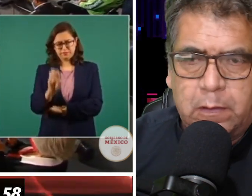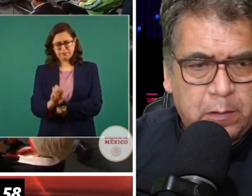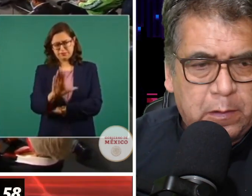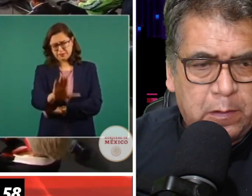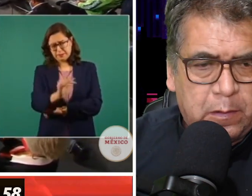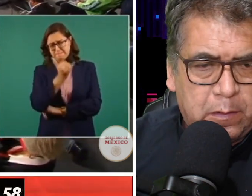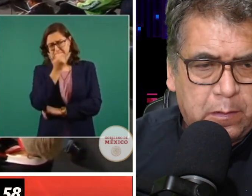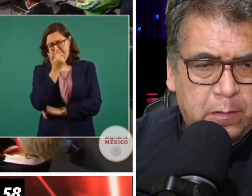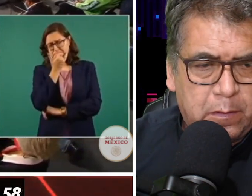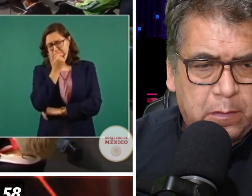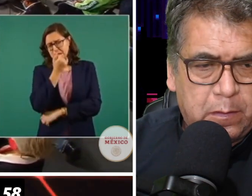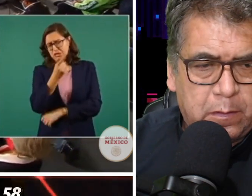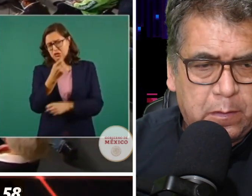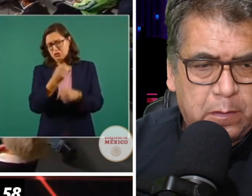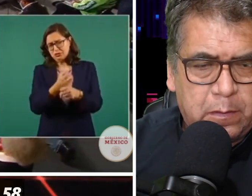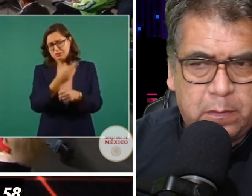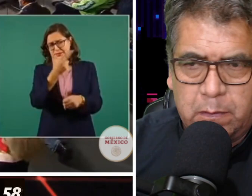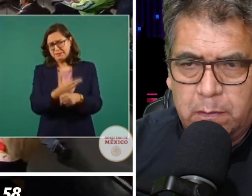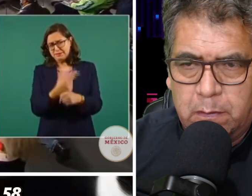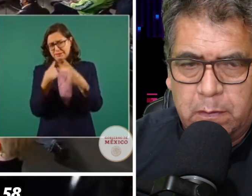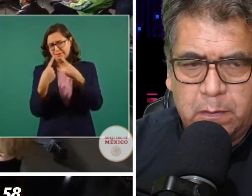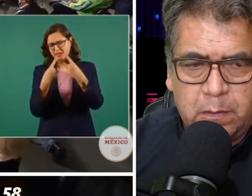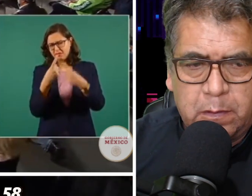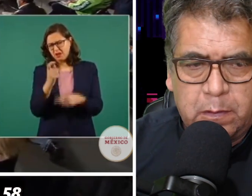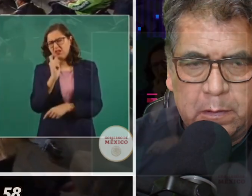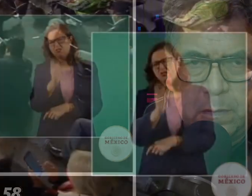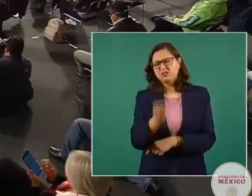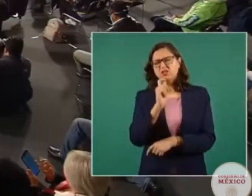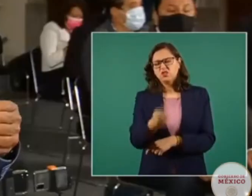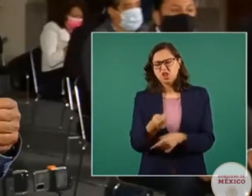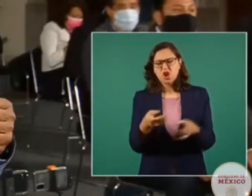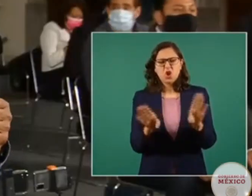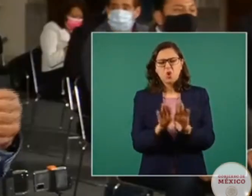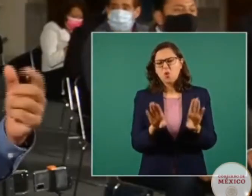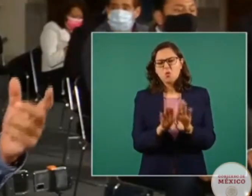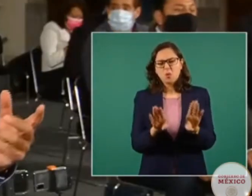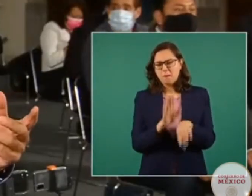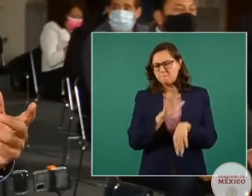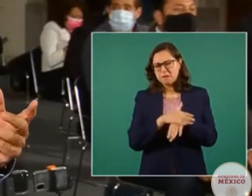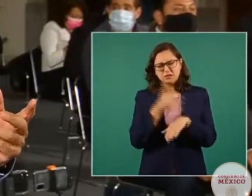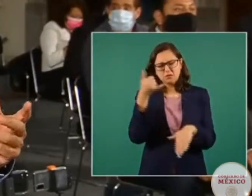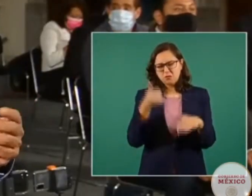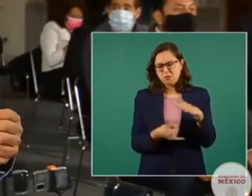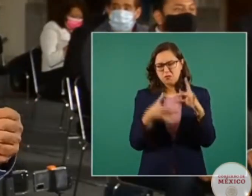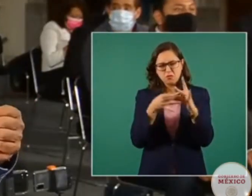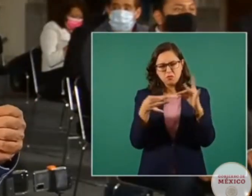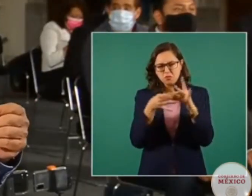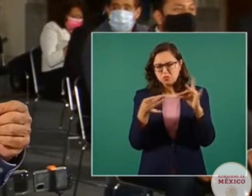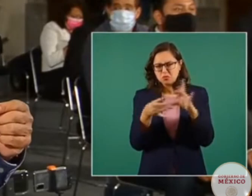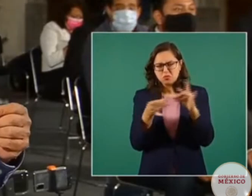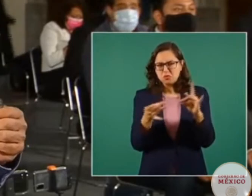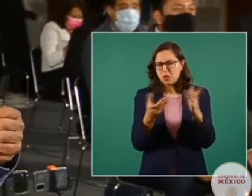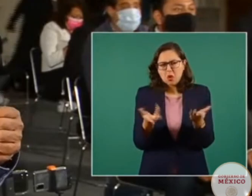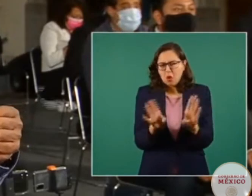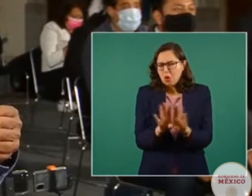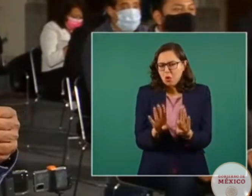precisarnos exactamente de qué se trata este diálogo, es decir, cuáles son las estrategias, un plan Marshall o bien